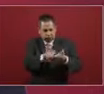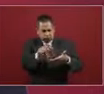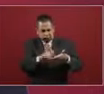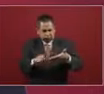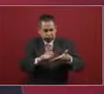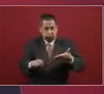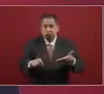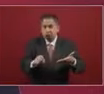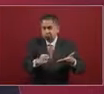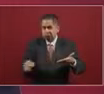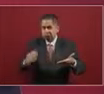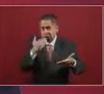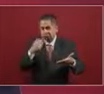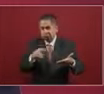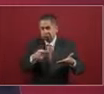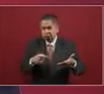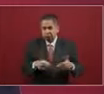de los